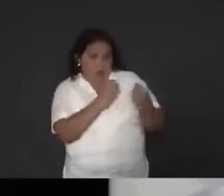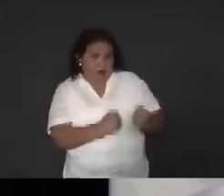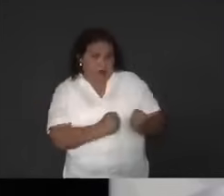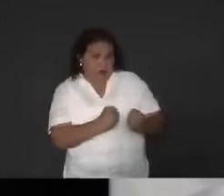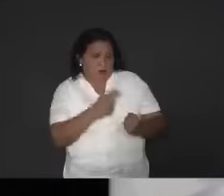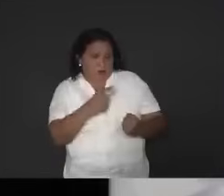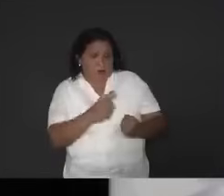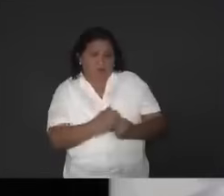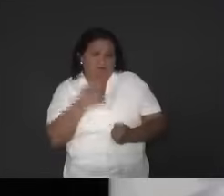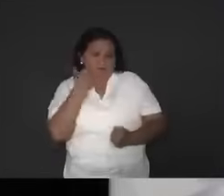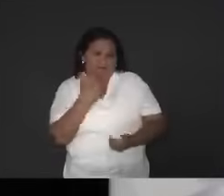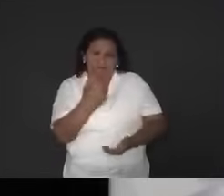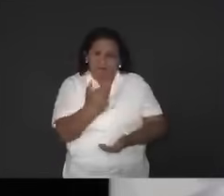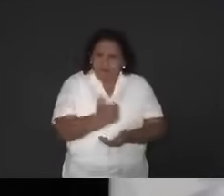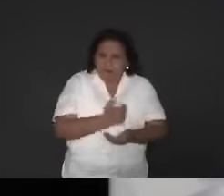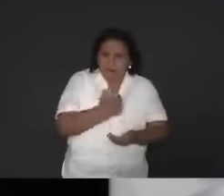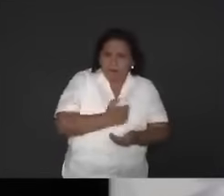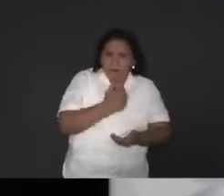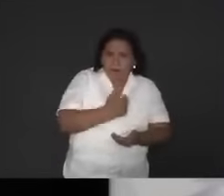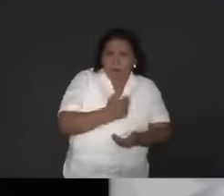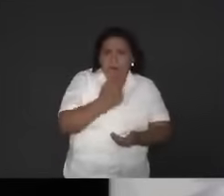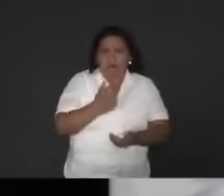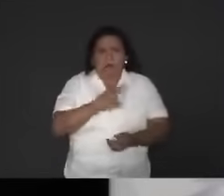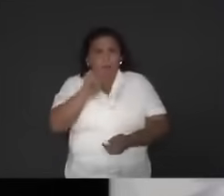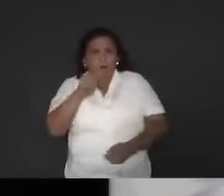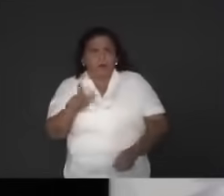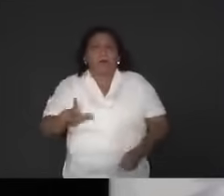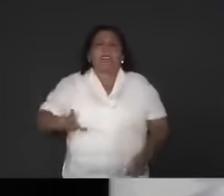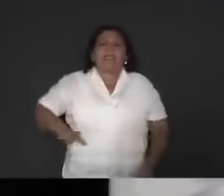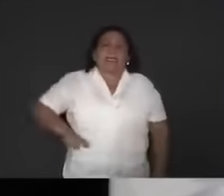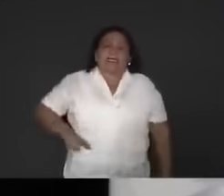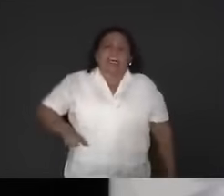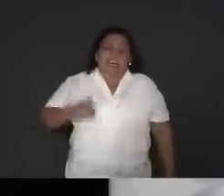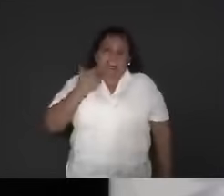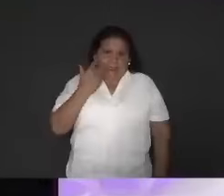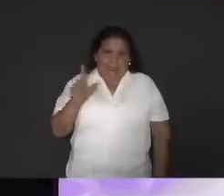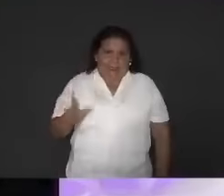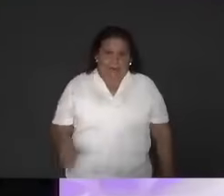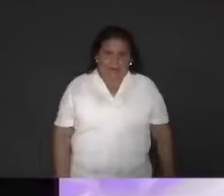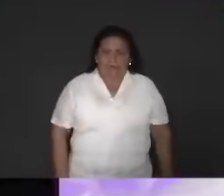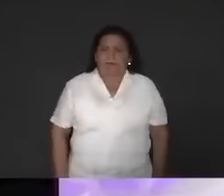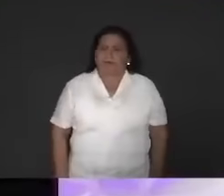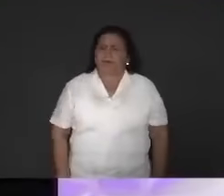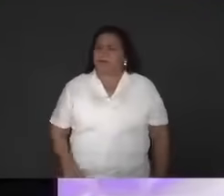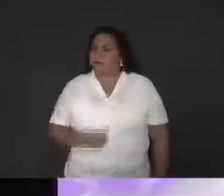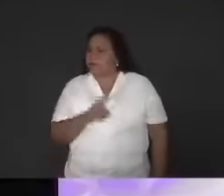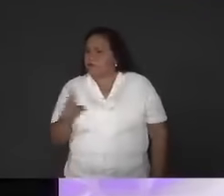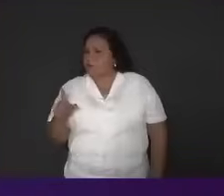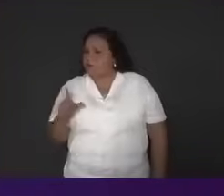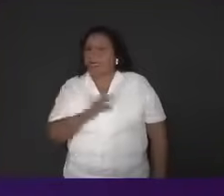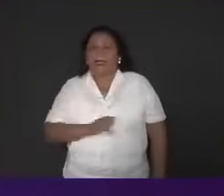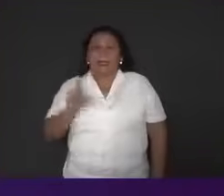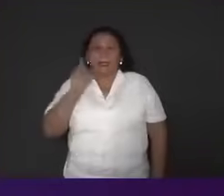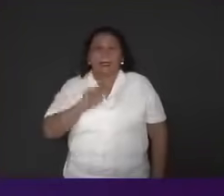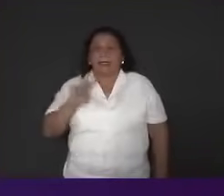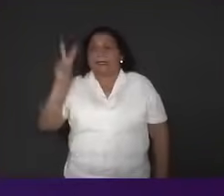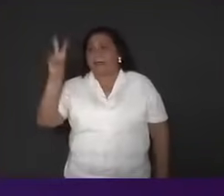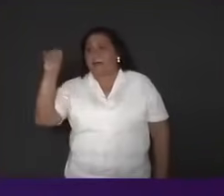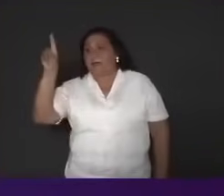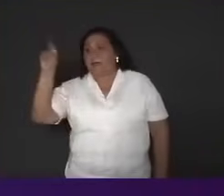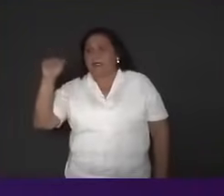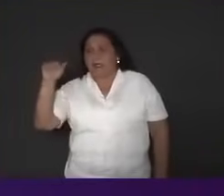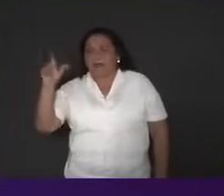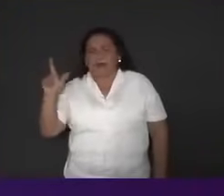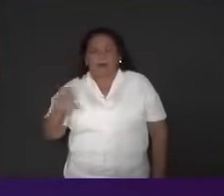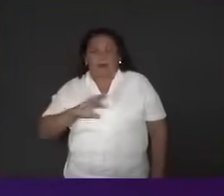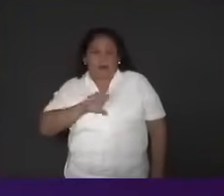es de su ambición y de su obsesión por ser gobernador. Gracias, candidato. ¿Alguien más? Candidata Vida Gómez Herrera, adelante, candidata. Lo bueno